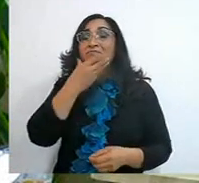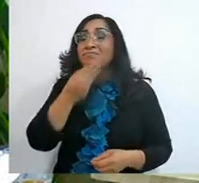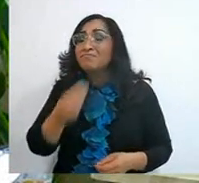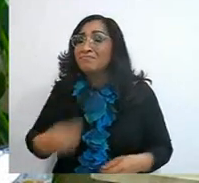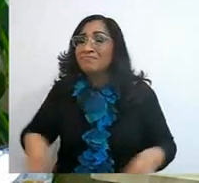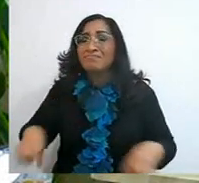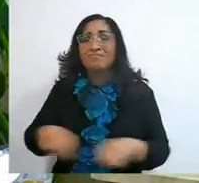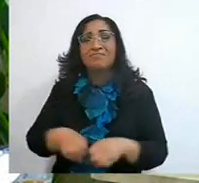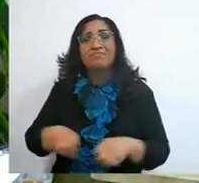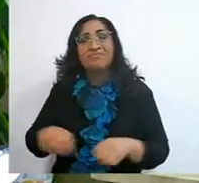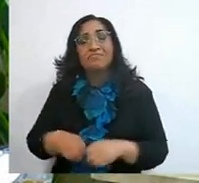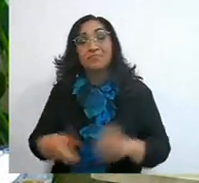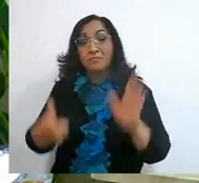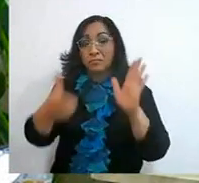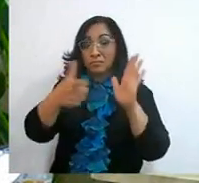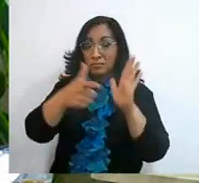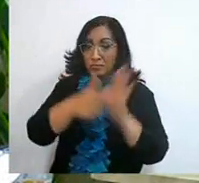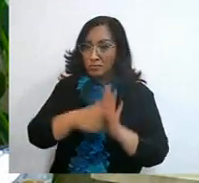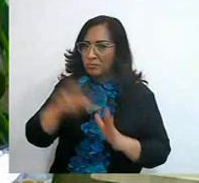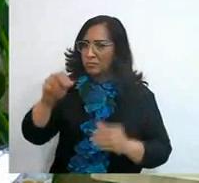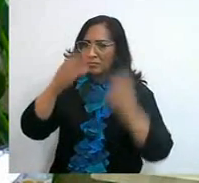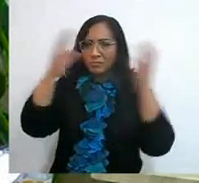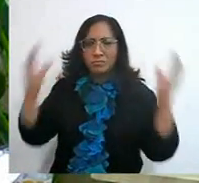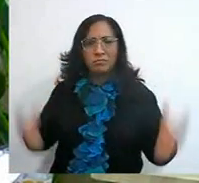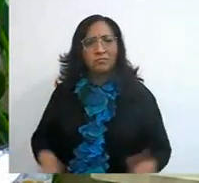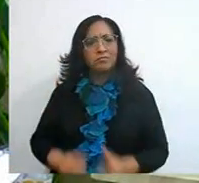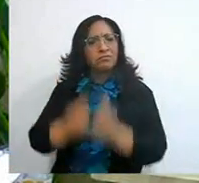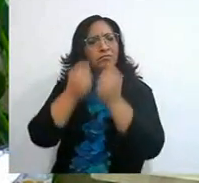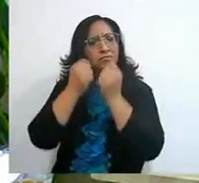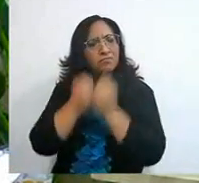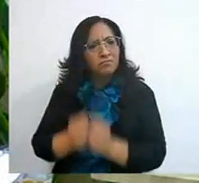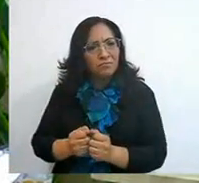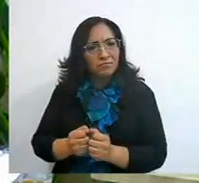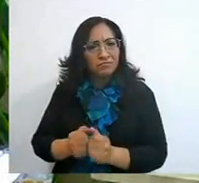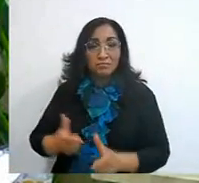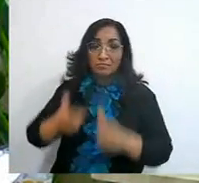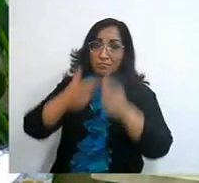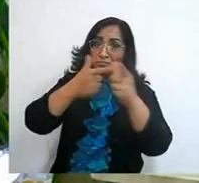La ley corrige mi conducta, pero no me salva.